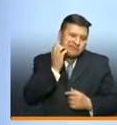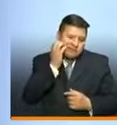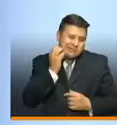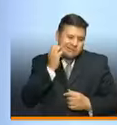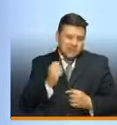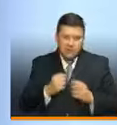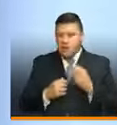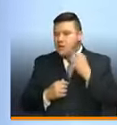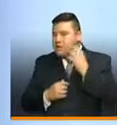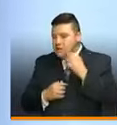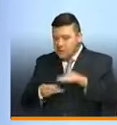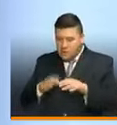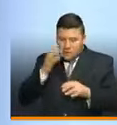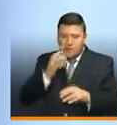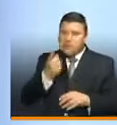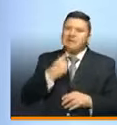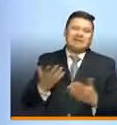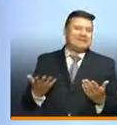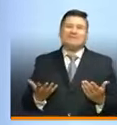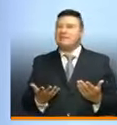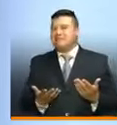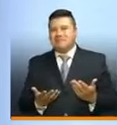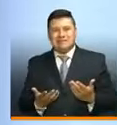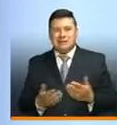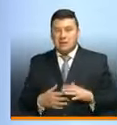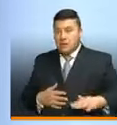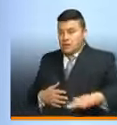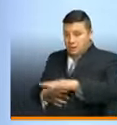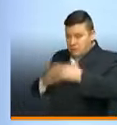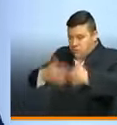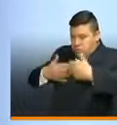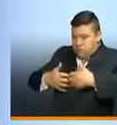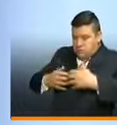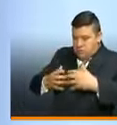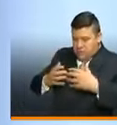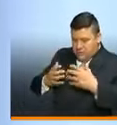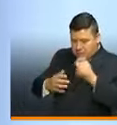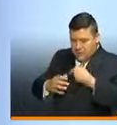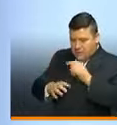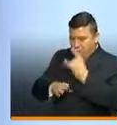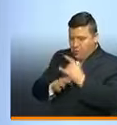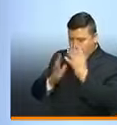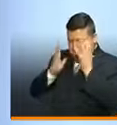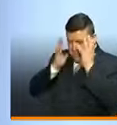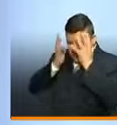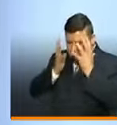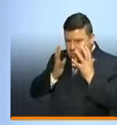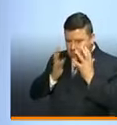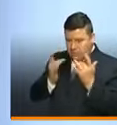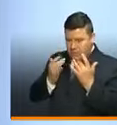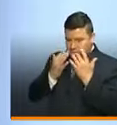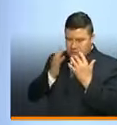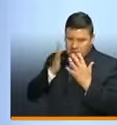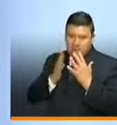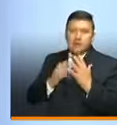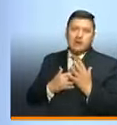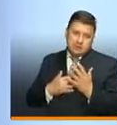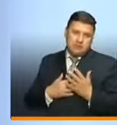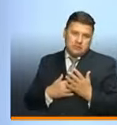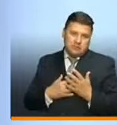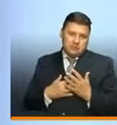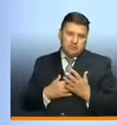cara. Entonces nos han dicho definitivamente hay sectores de la producción que deben utilizar caretas. Pensamos que al incluir